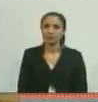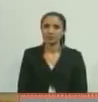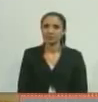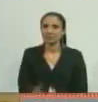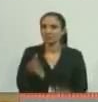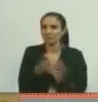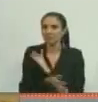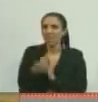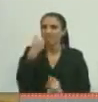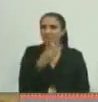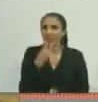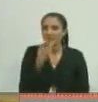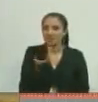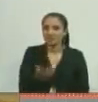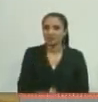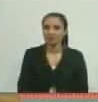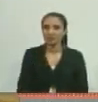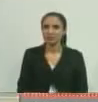More. Allá, allá.